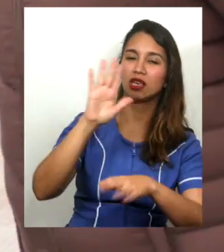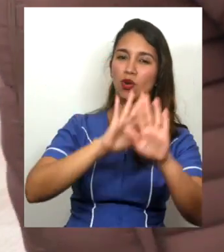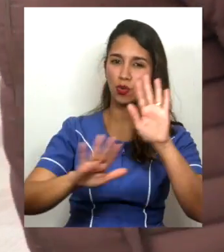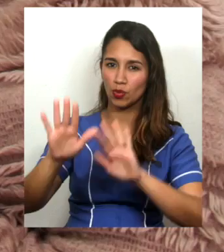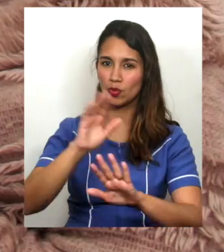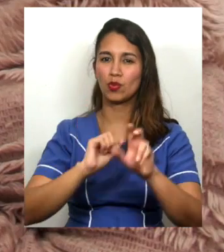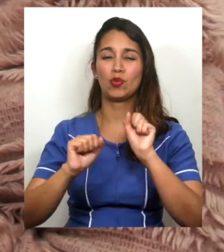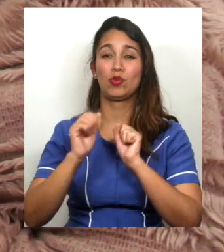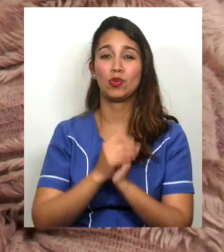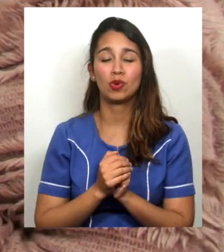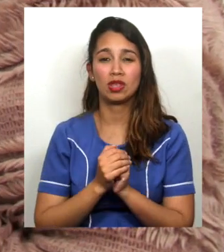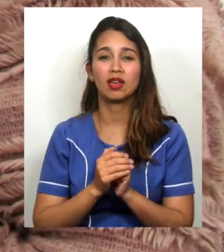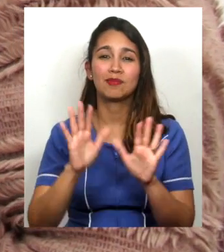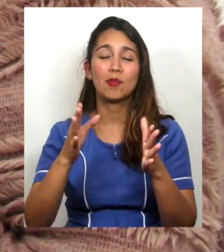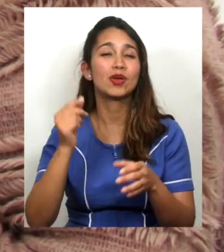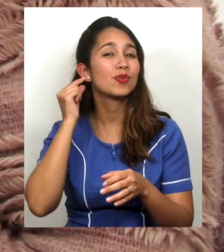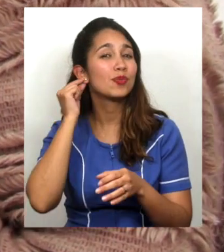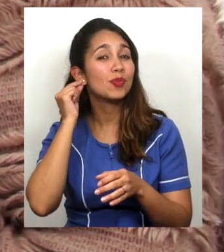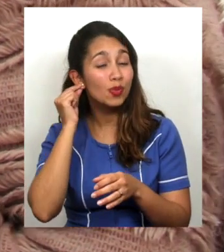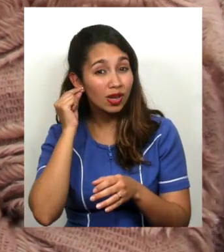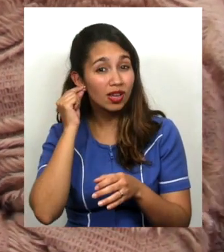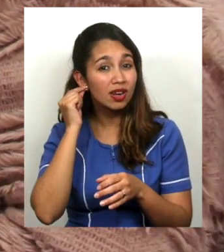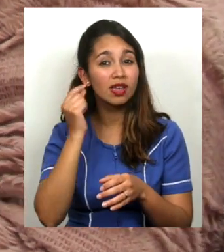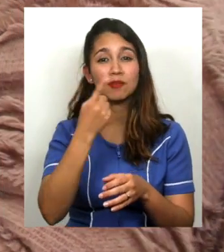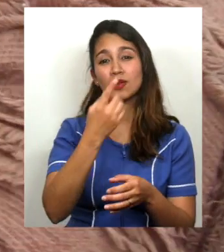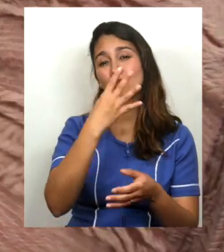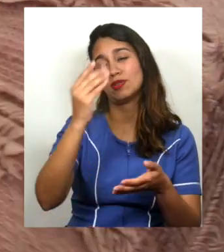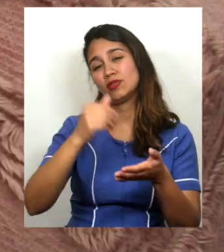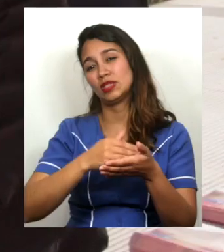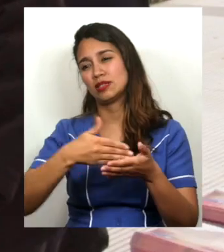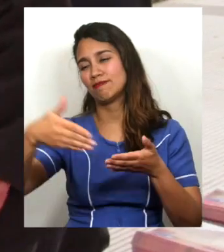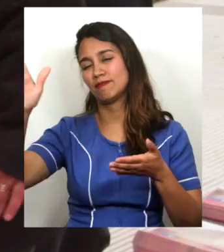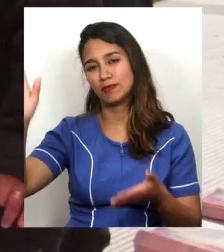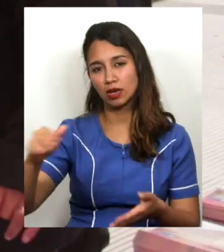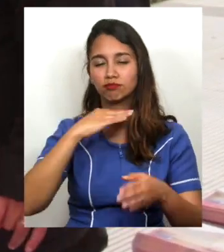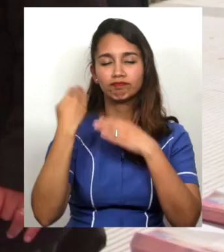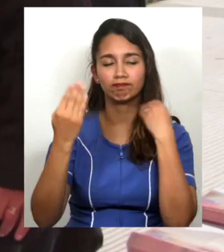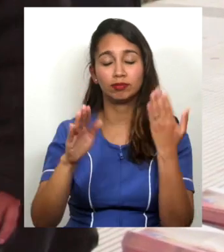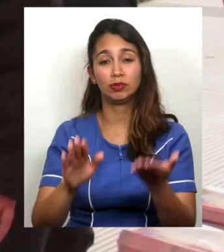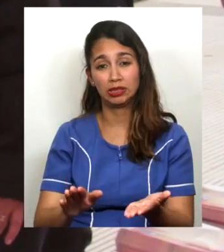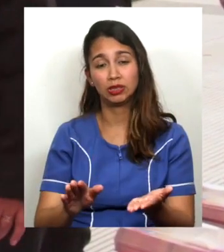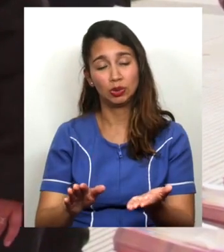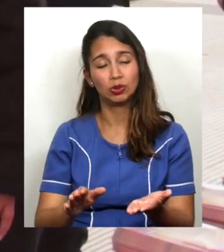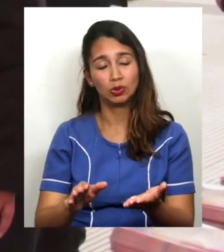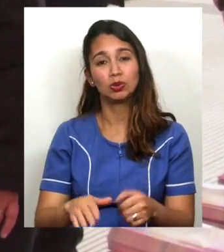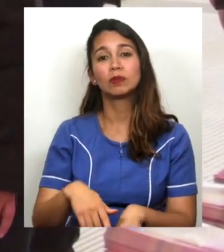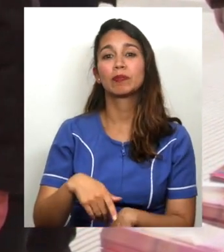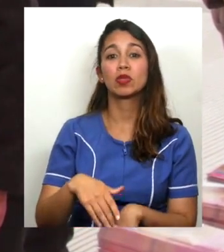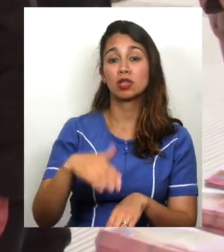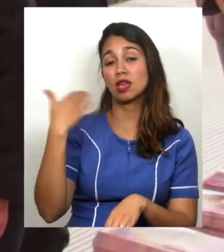el autocuidado. Según las cifras del Ministerio de Salud, fallecen más de 1.400 mujeres a causa de esta